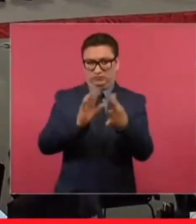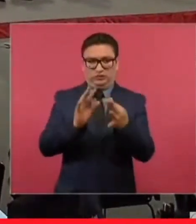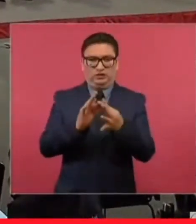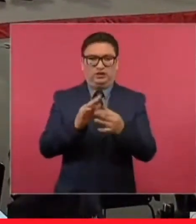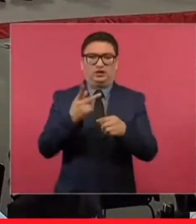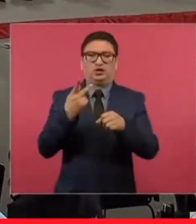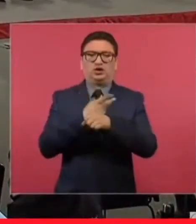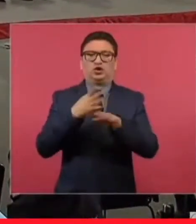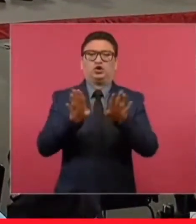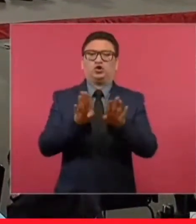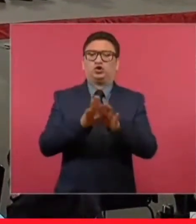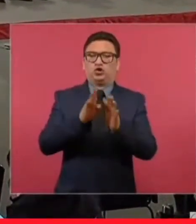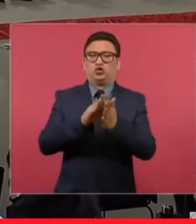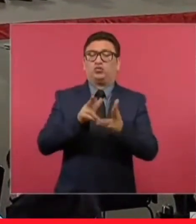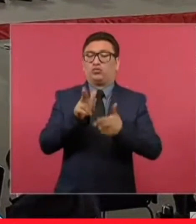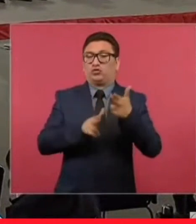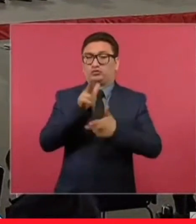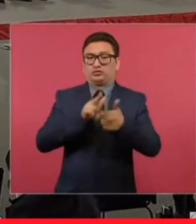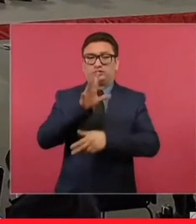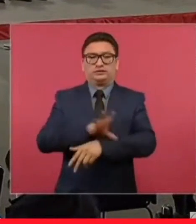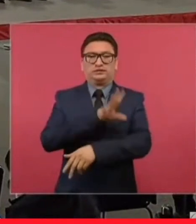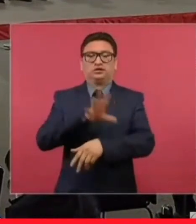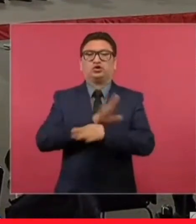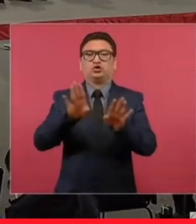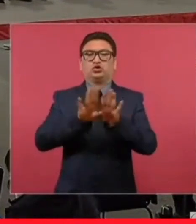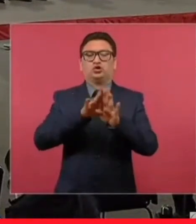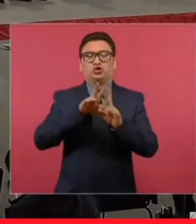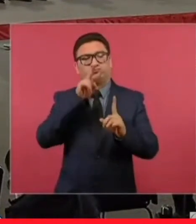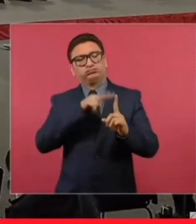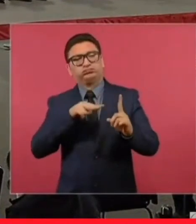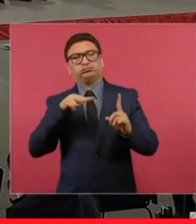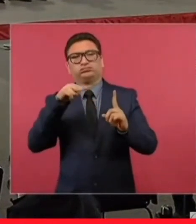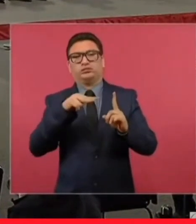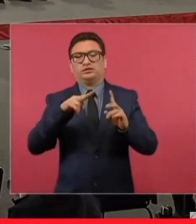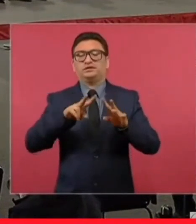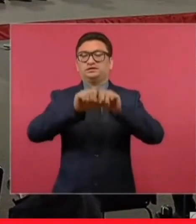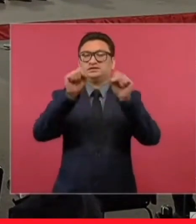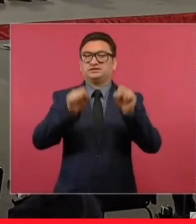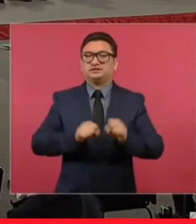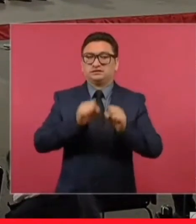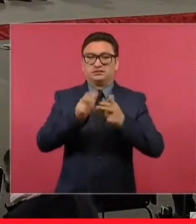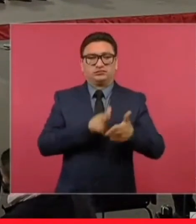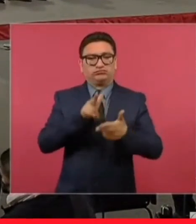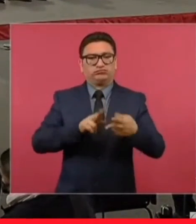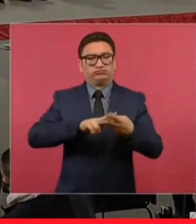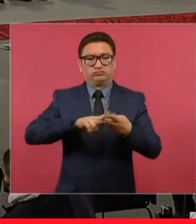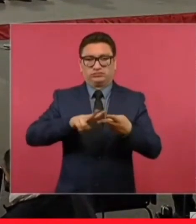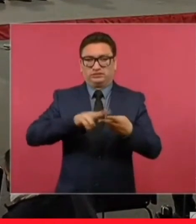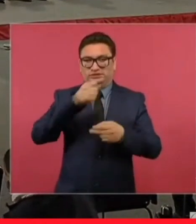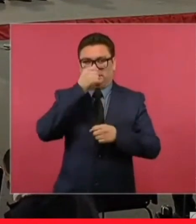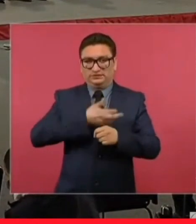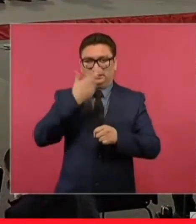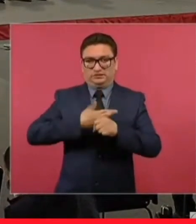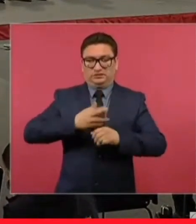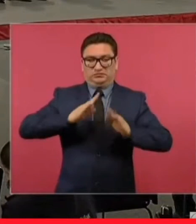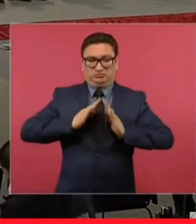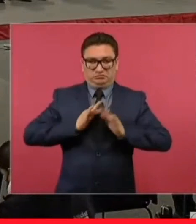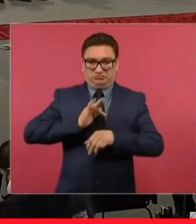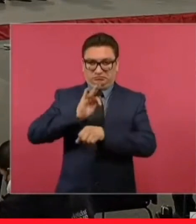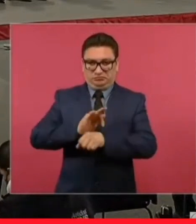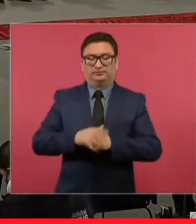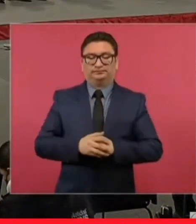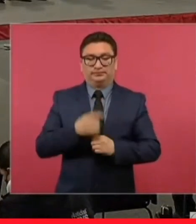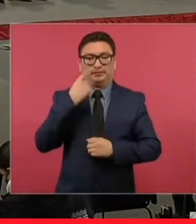electrificación del Tren Maya desde el punto de vista de la operación de los sistemas ferroviarios que están a cargo de la Secretaría de la Defensa Nacional.